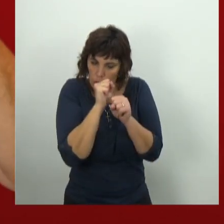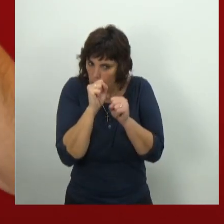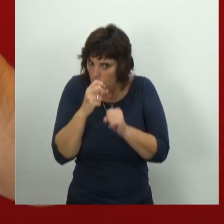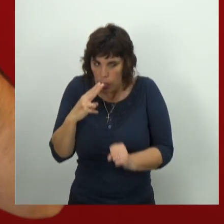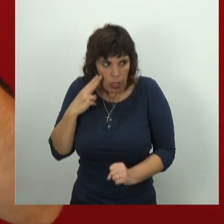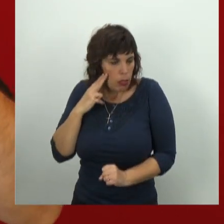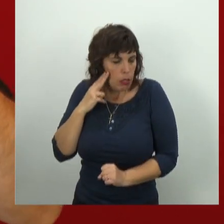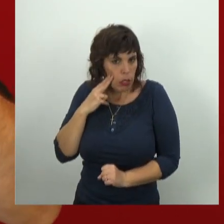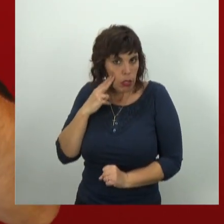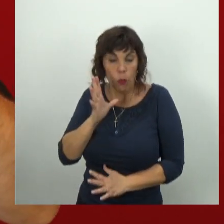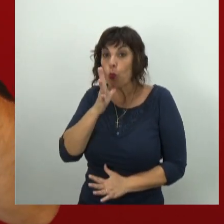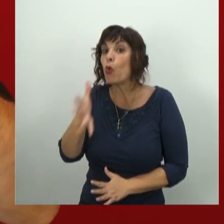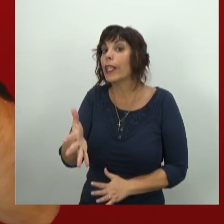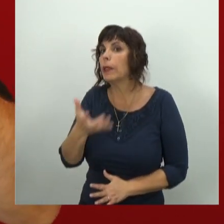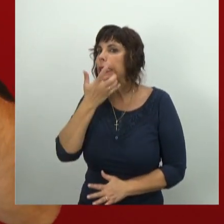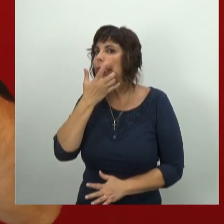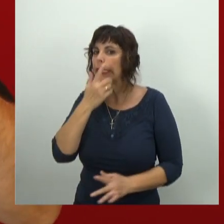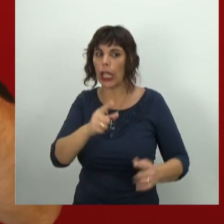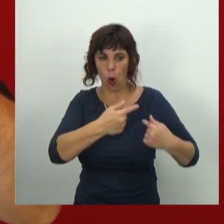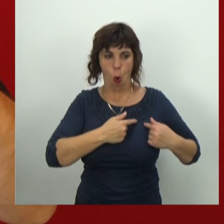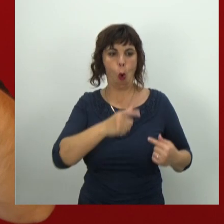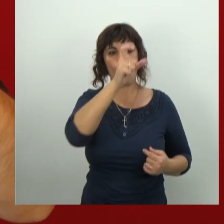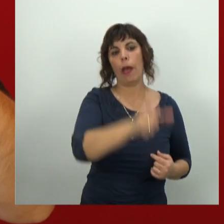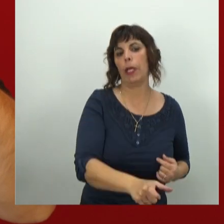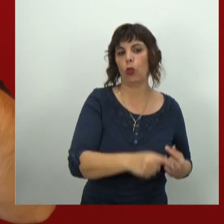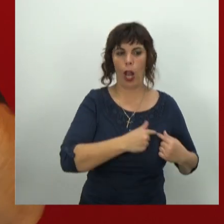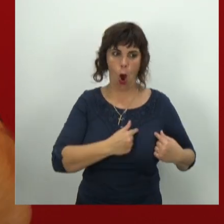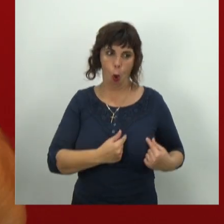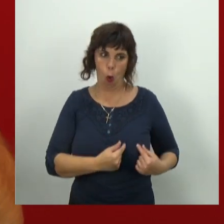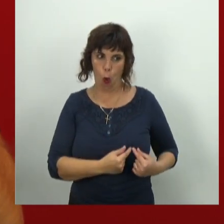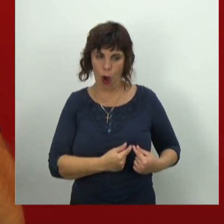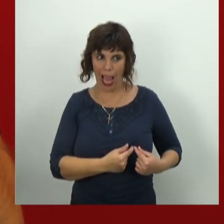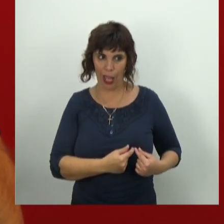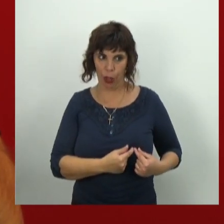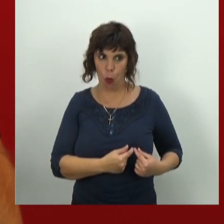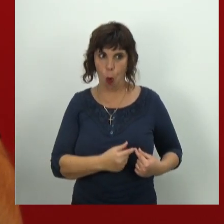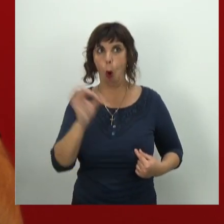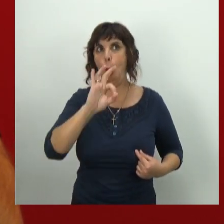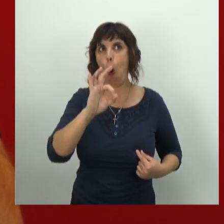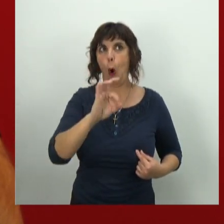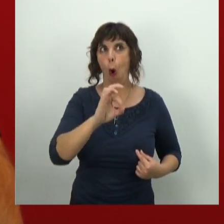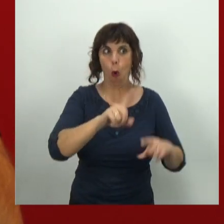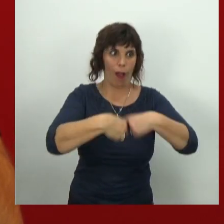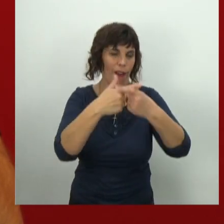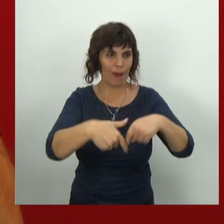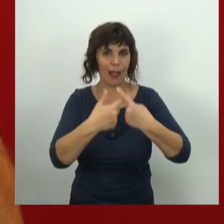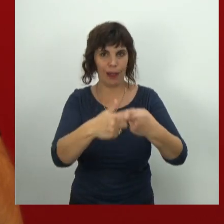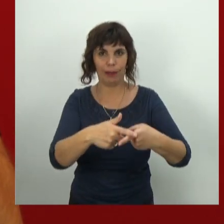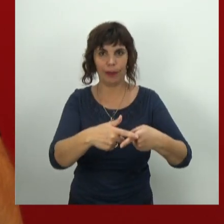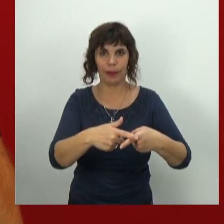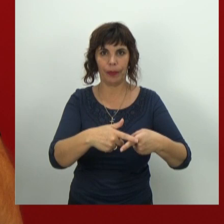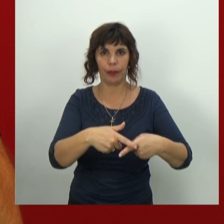Porque si hay un corazón, si hay un corazón en una familia,